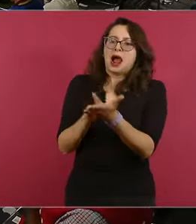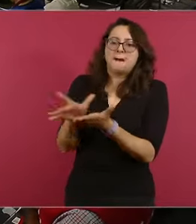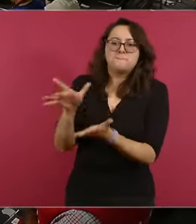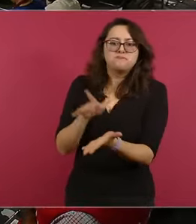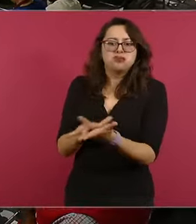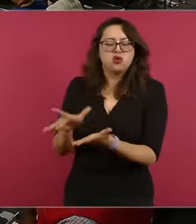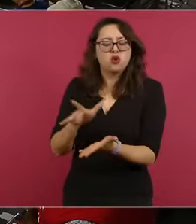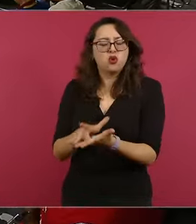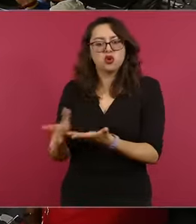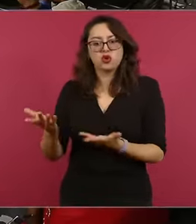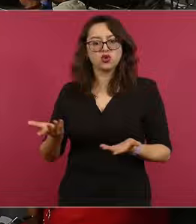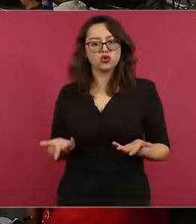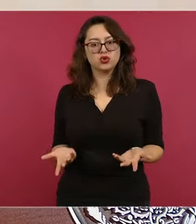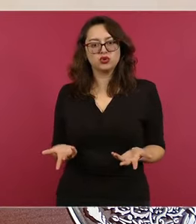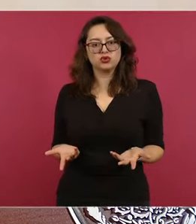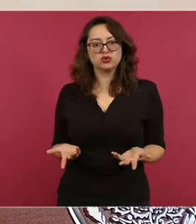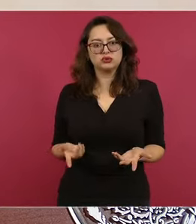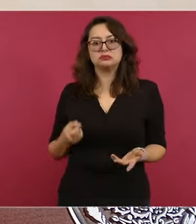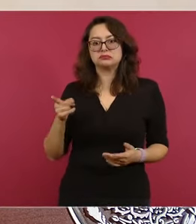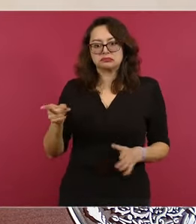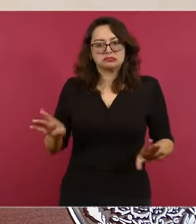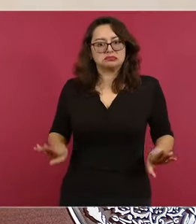Es un buen